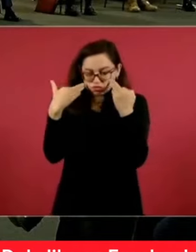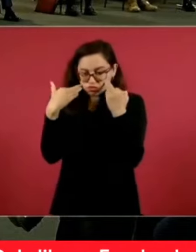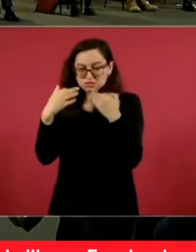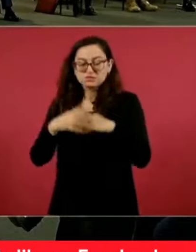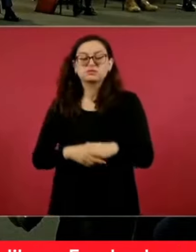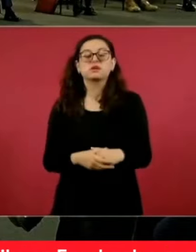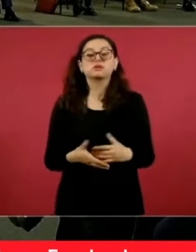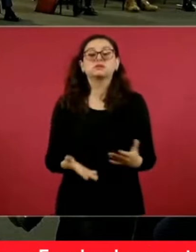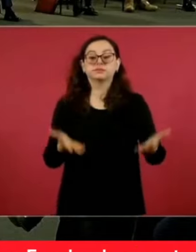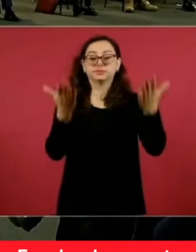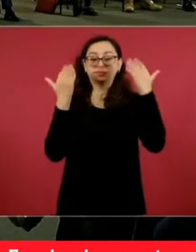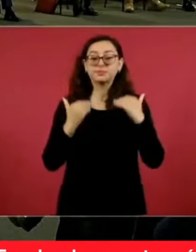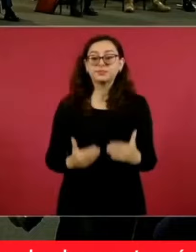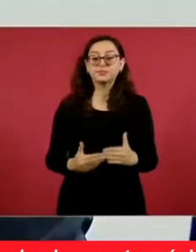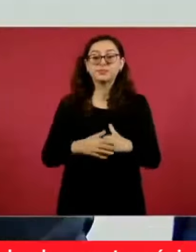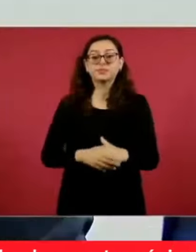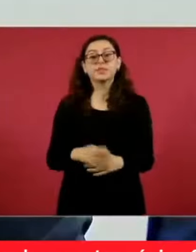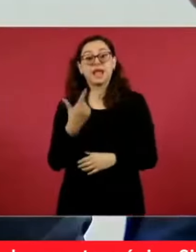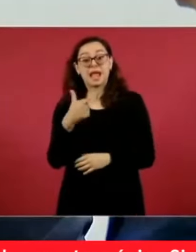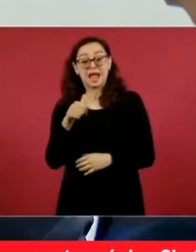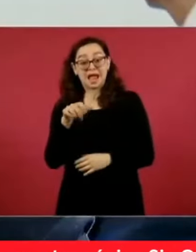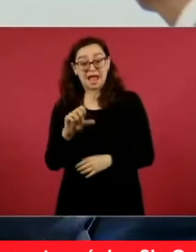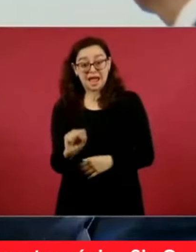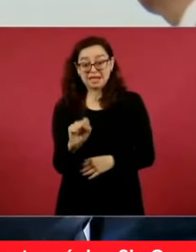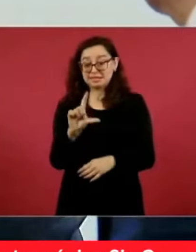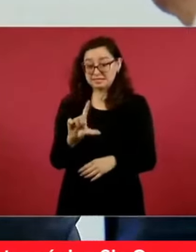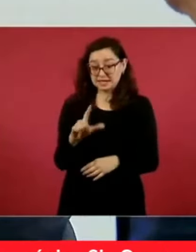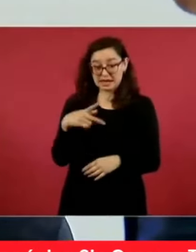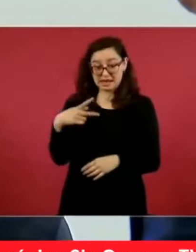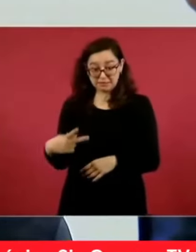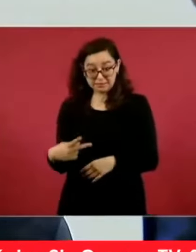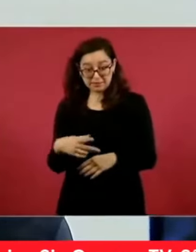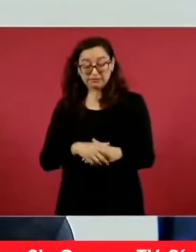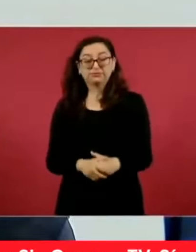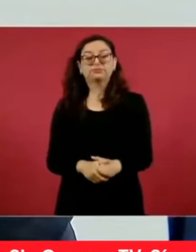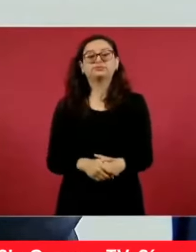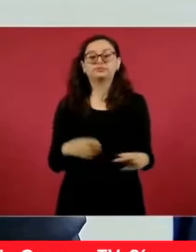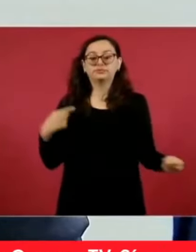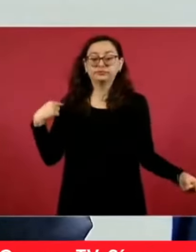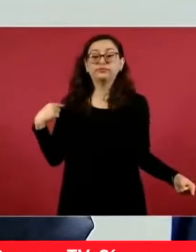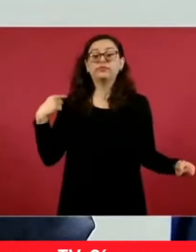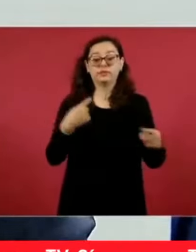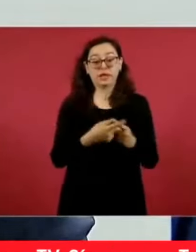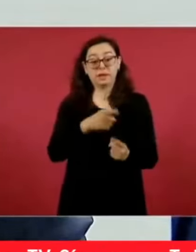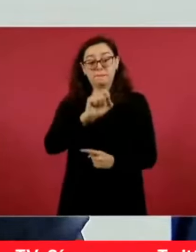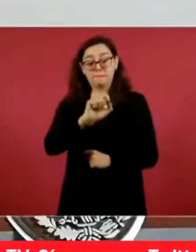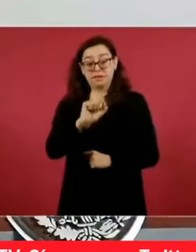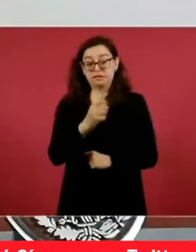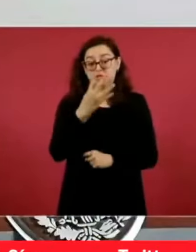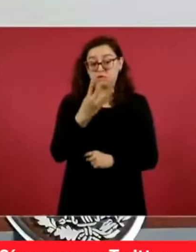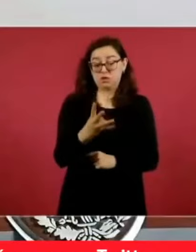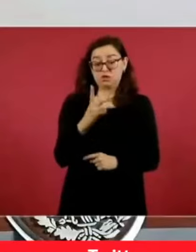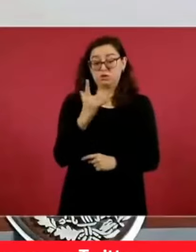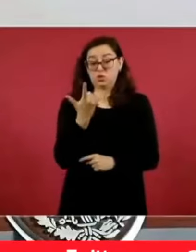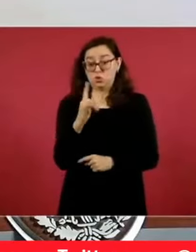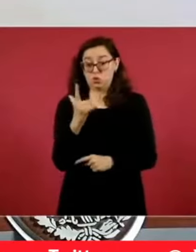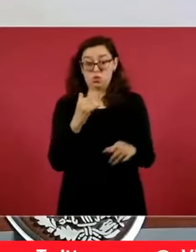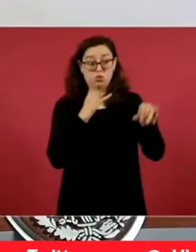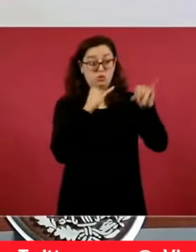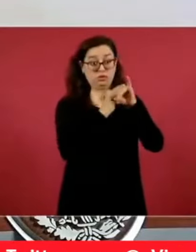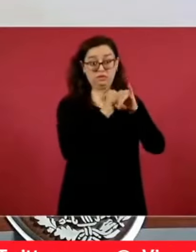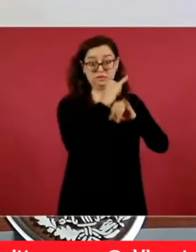pasando ahora al tema del Quiénes quieren los precios del gas LP al 24 de Julio nos encontramos que en el referente